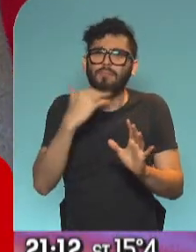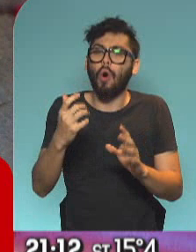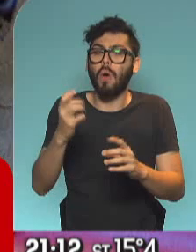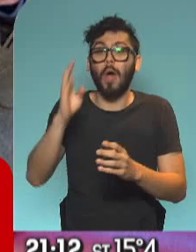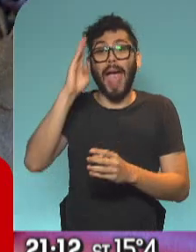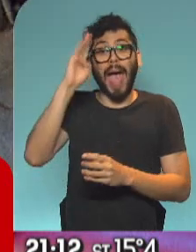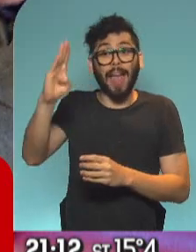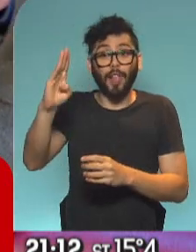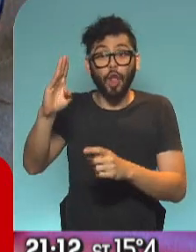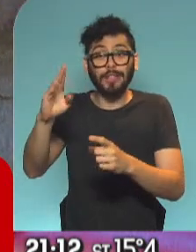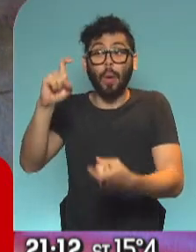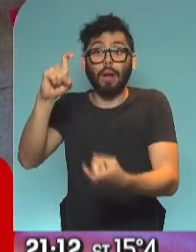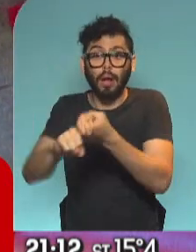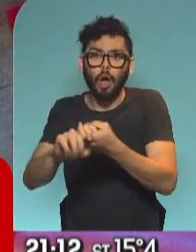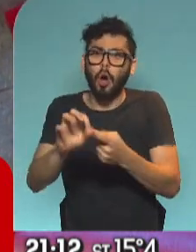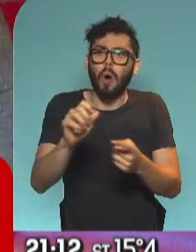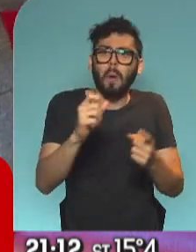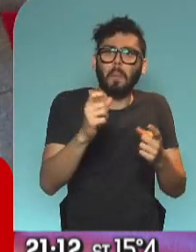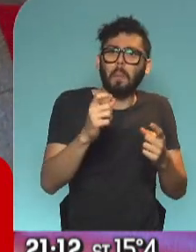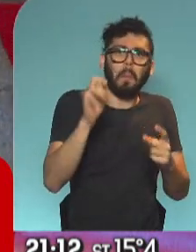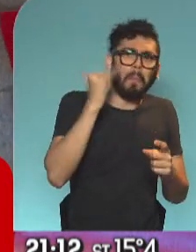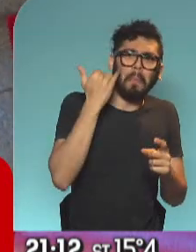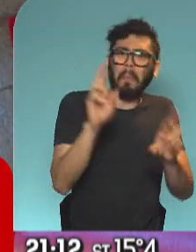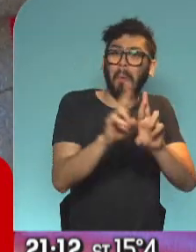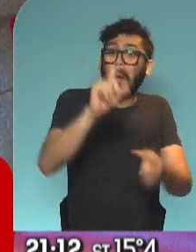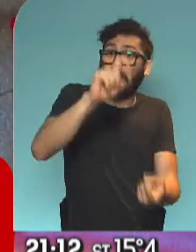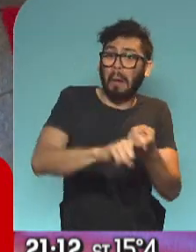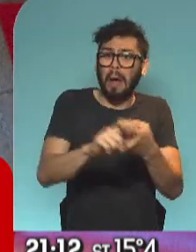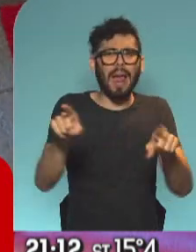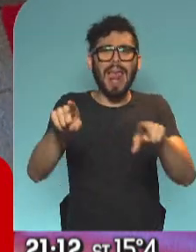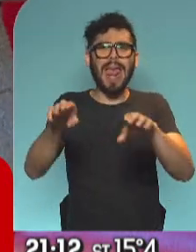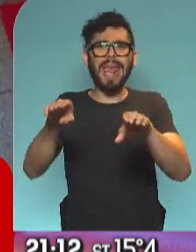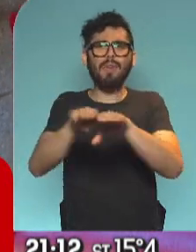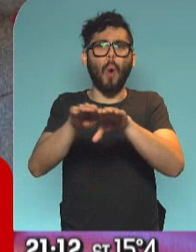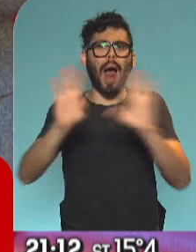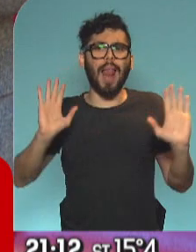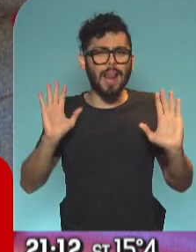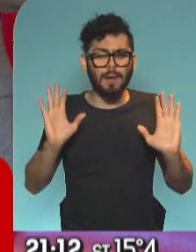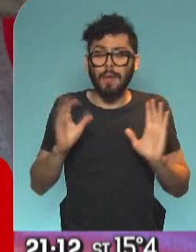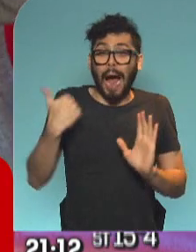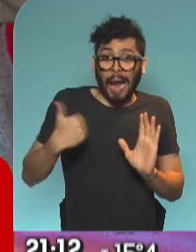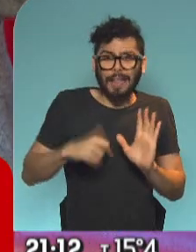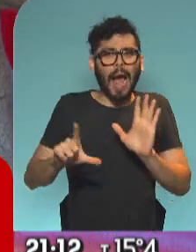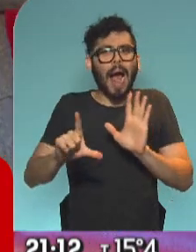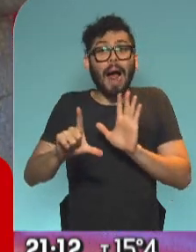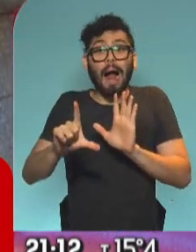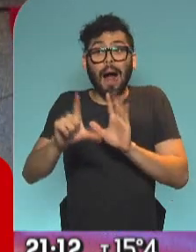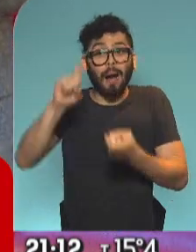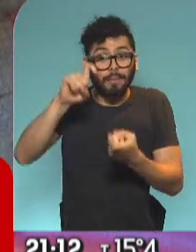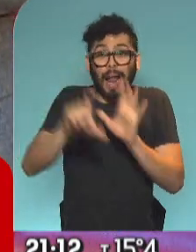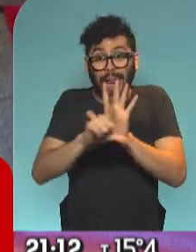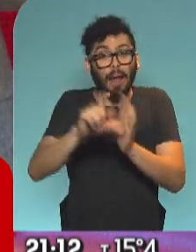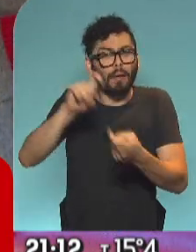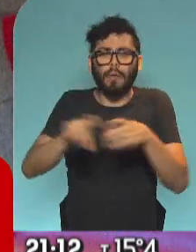y un matrimonio de personas del mismo sexo. Existe el matrimonio igualitario, la igualdad real